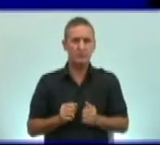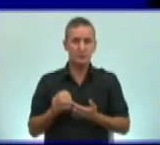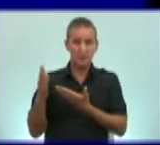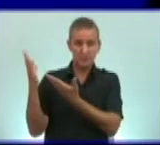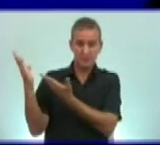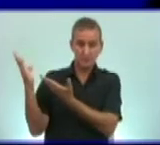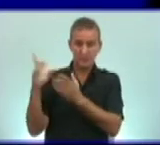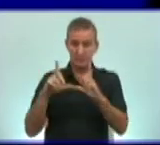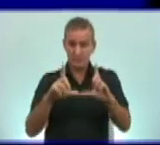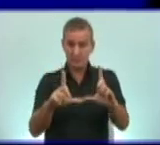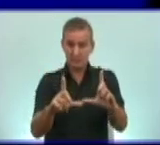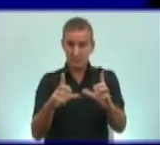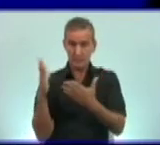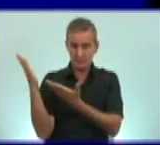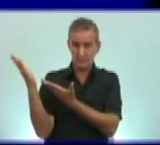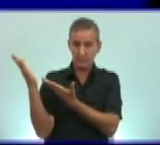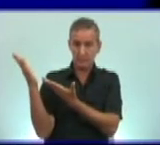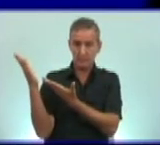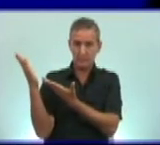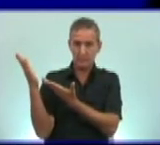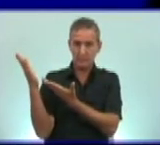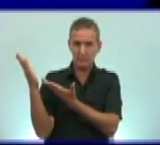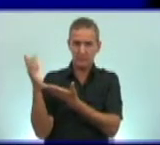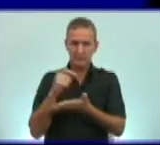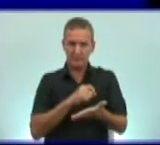diapositiva al momento.